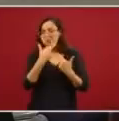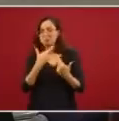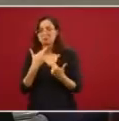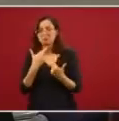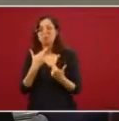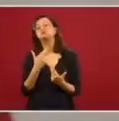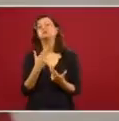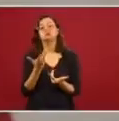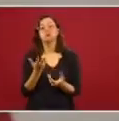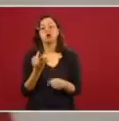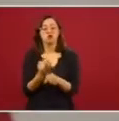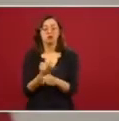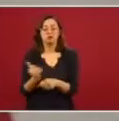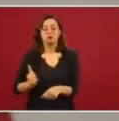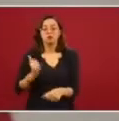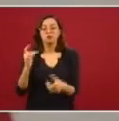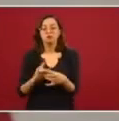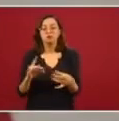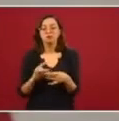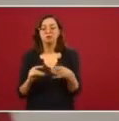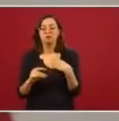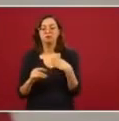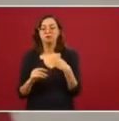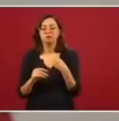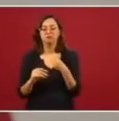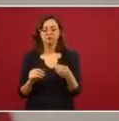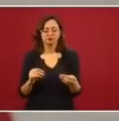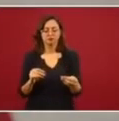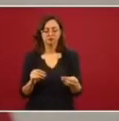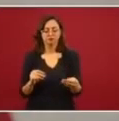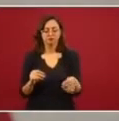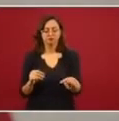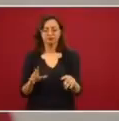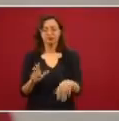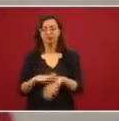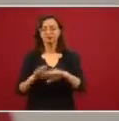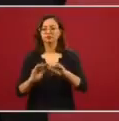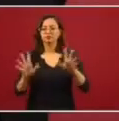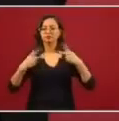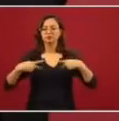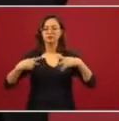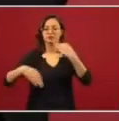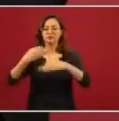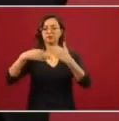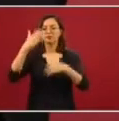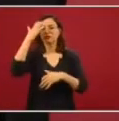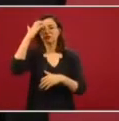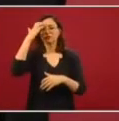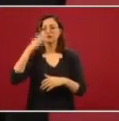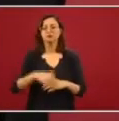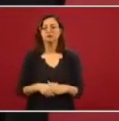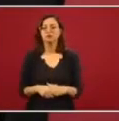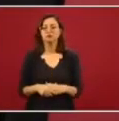técnica lismo pero aprovecho para explicarlo espero que con suficiente claridad para toda la población existe una cosa que se llama